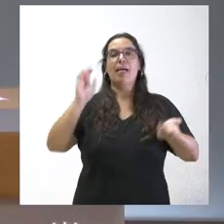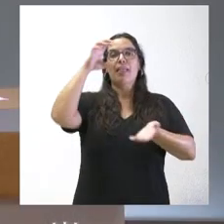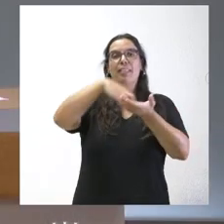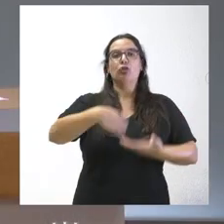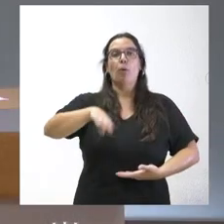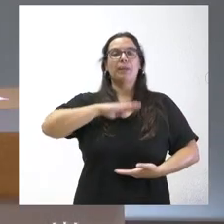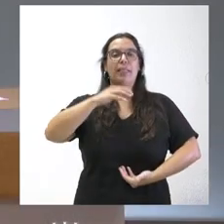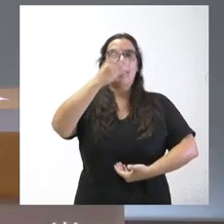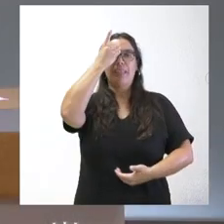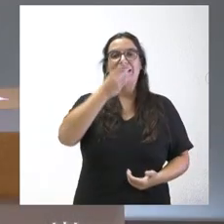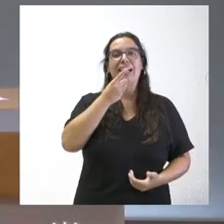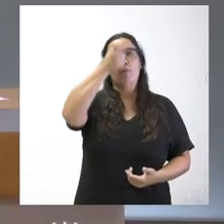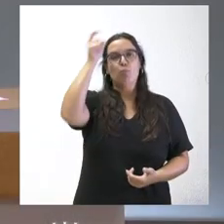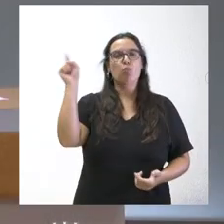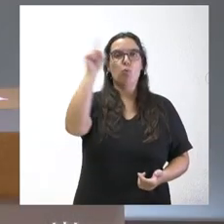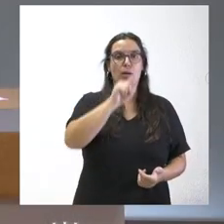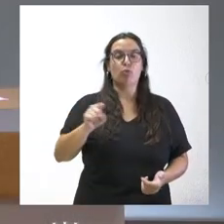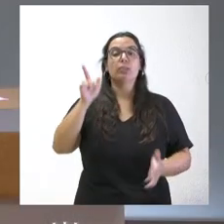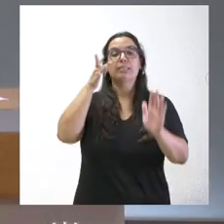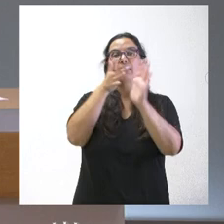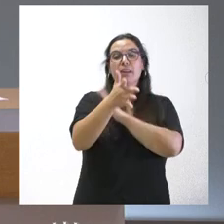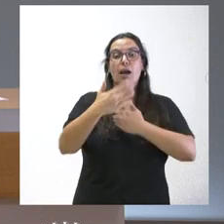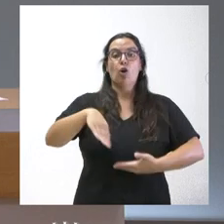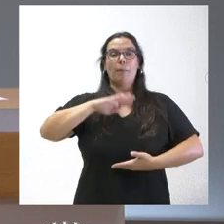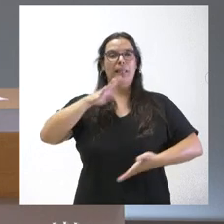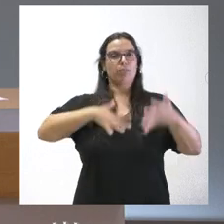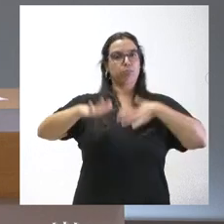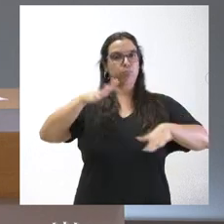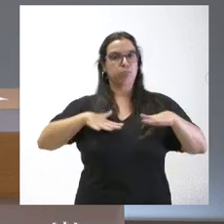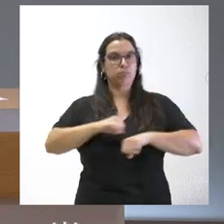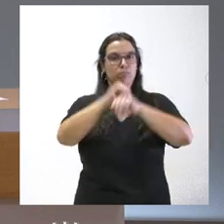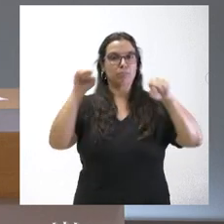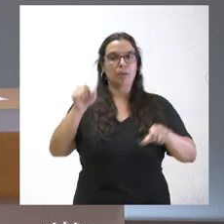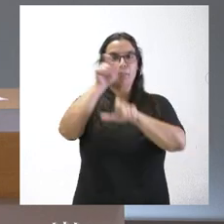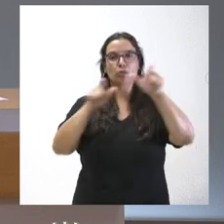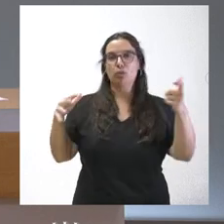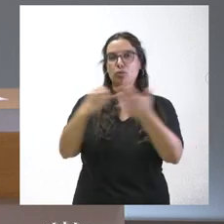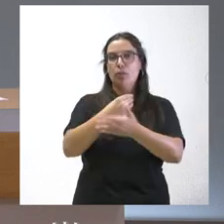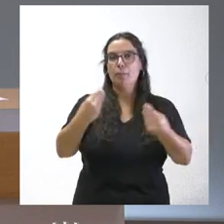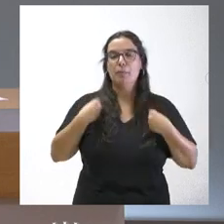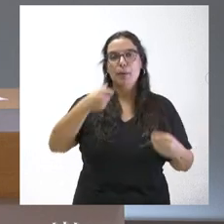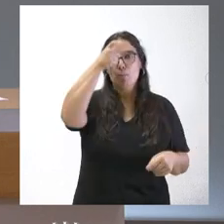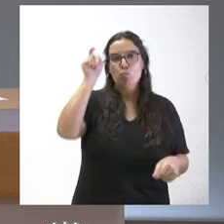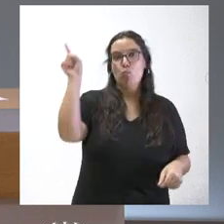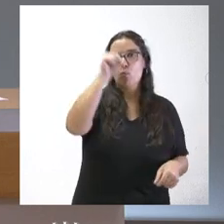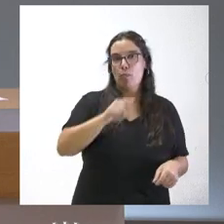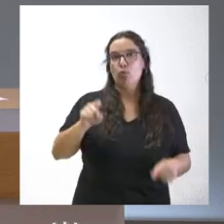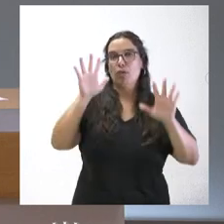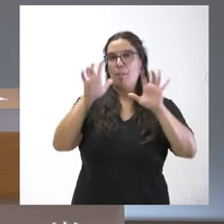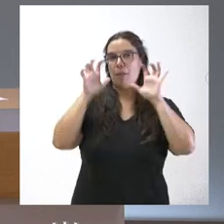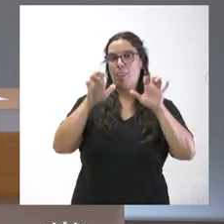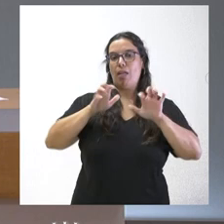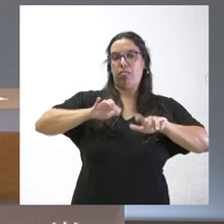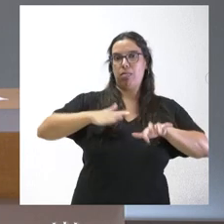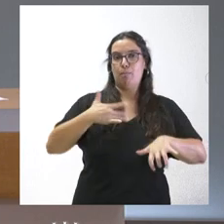digitales en el medio rural se trata de mejorar estas competencias digitales por parte de todos los ciudadanos que viven en el mundo rural a estos